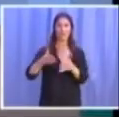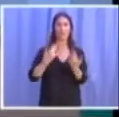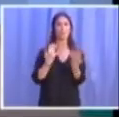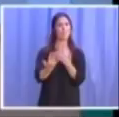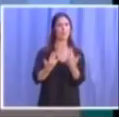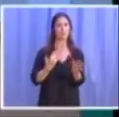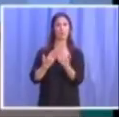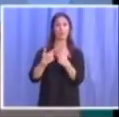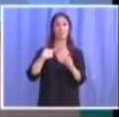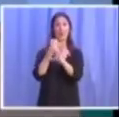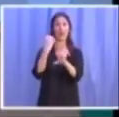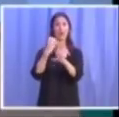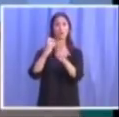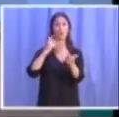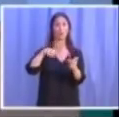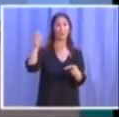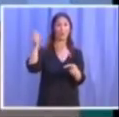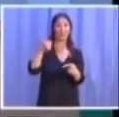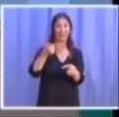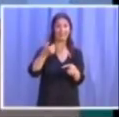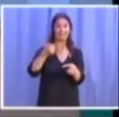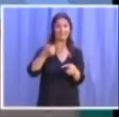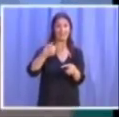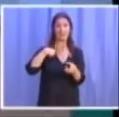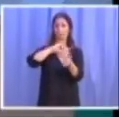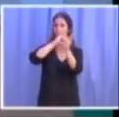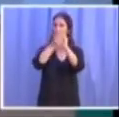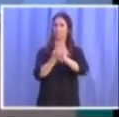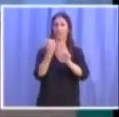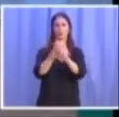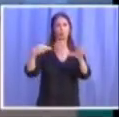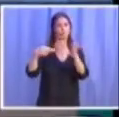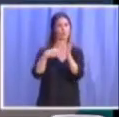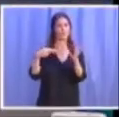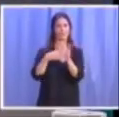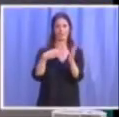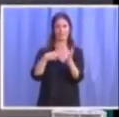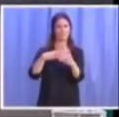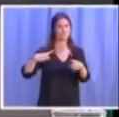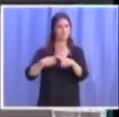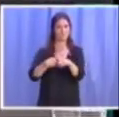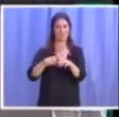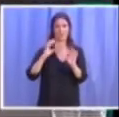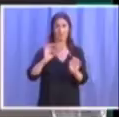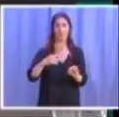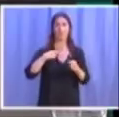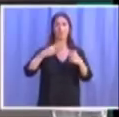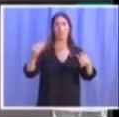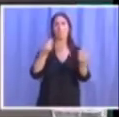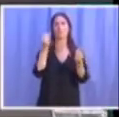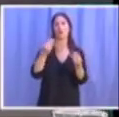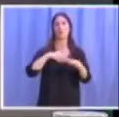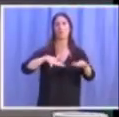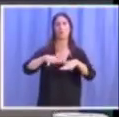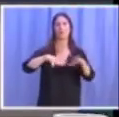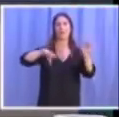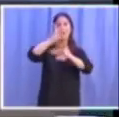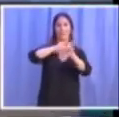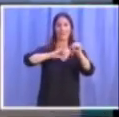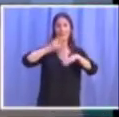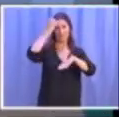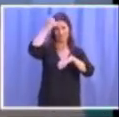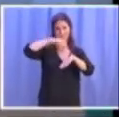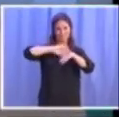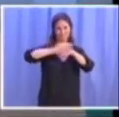la flota de autobuses diésel por autobuses híbridos y mejorar la movilidad el de los barrios como el Albaicín, el empedrado